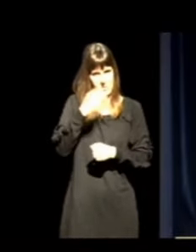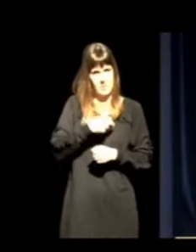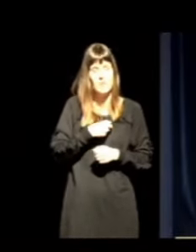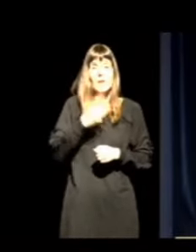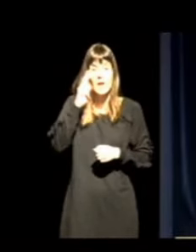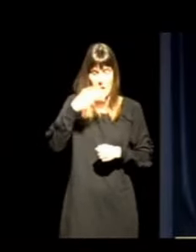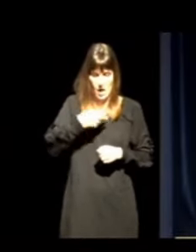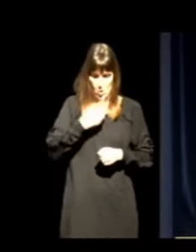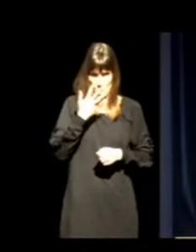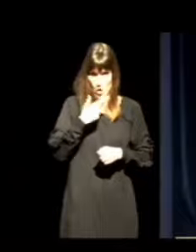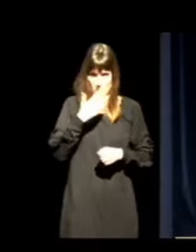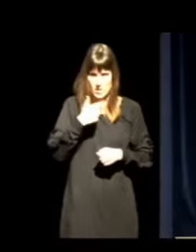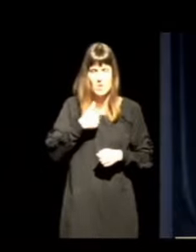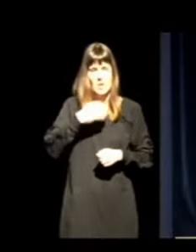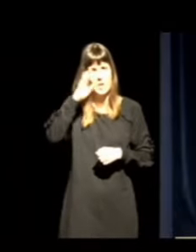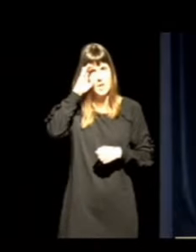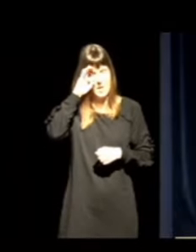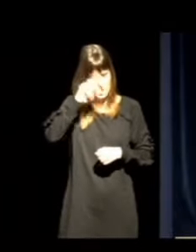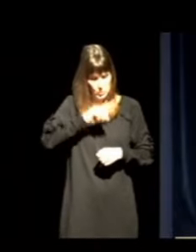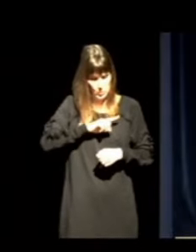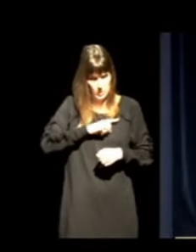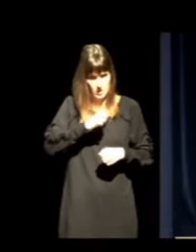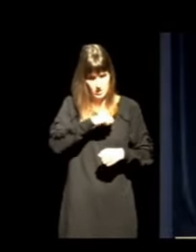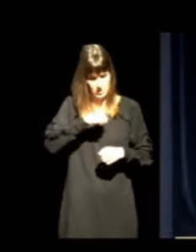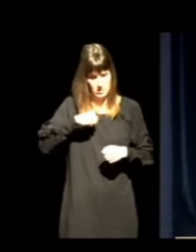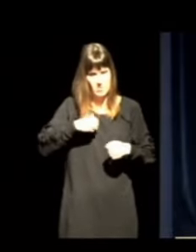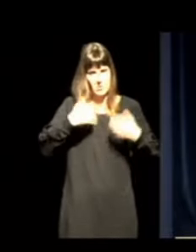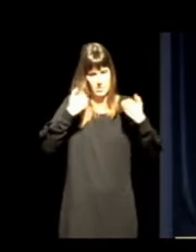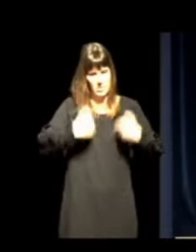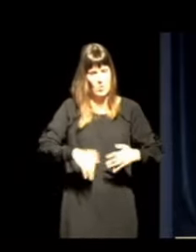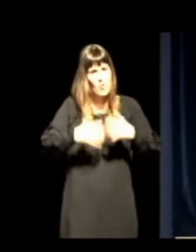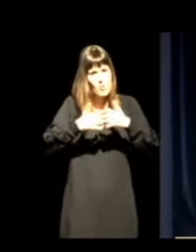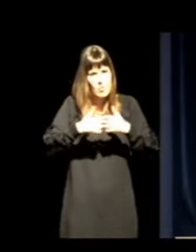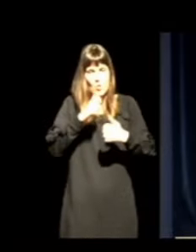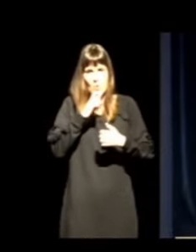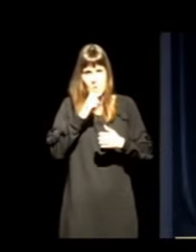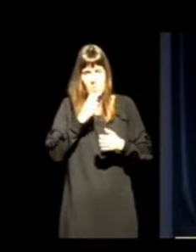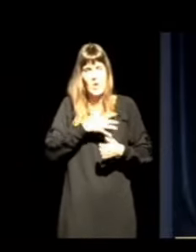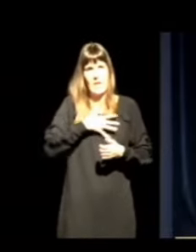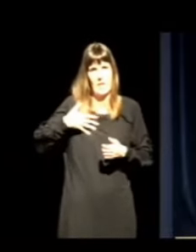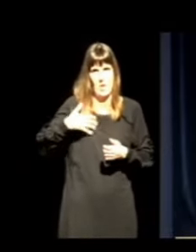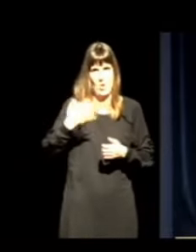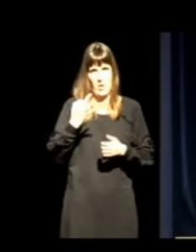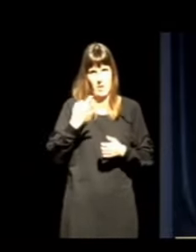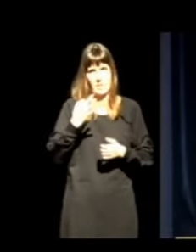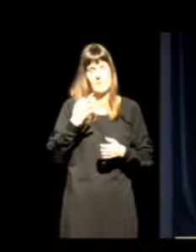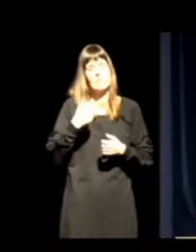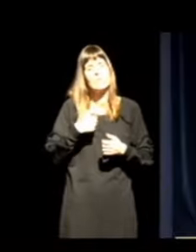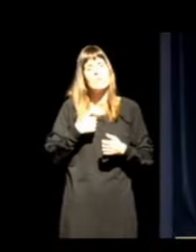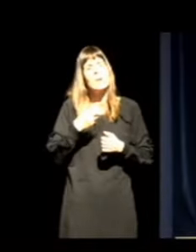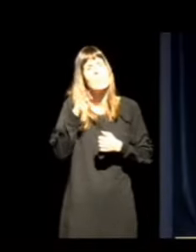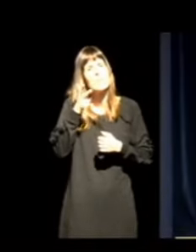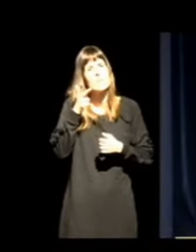tengo derecho a escucharme, a comprender cómo funciono, dónde quiero estar, etcétera. A cuidarnos, tenernos